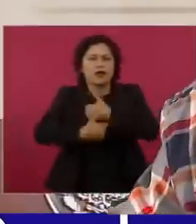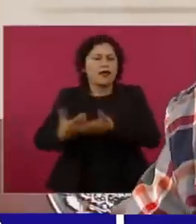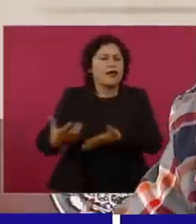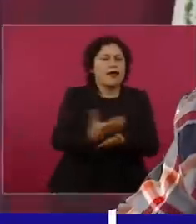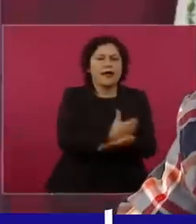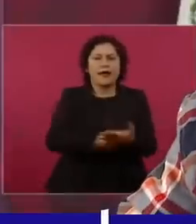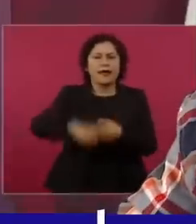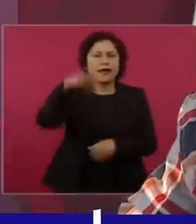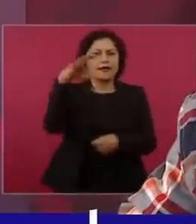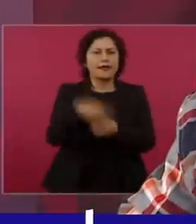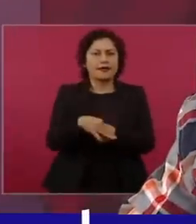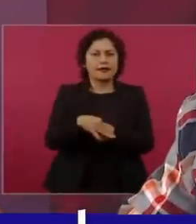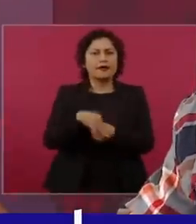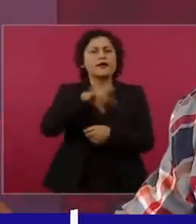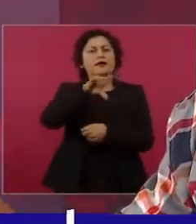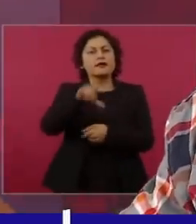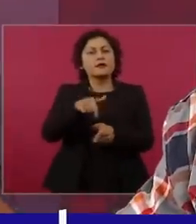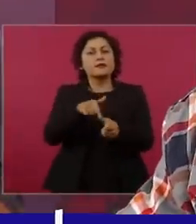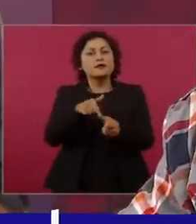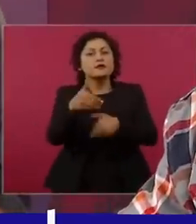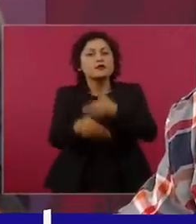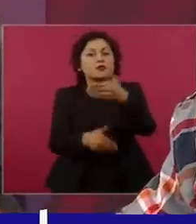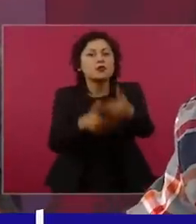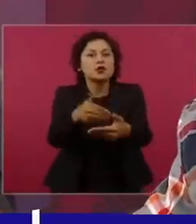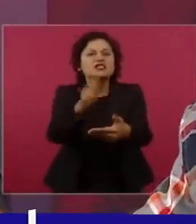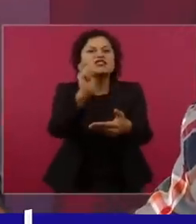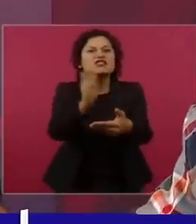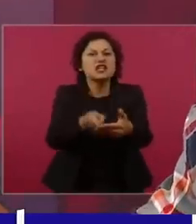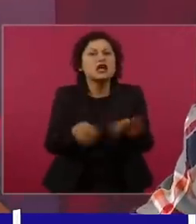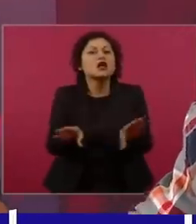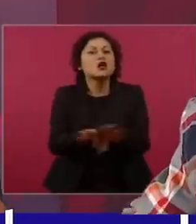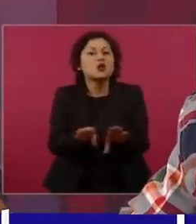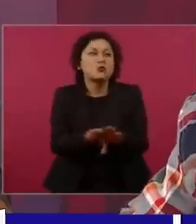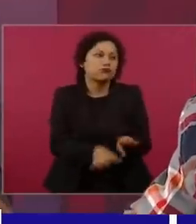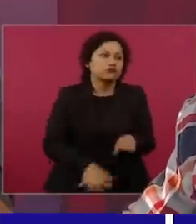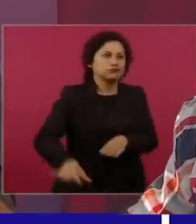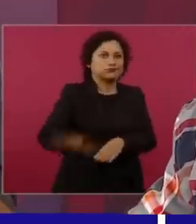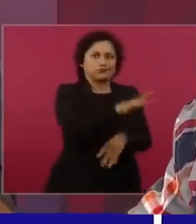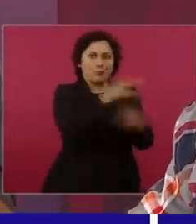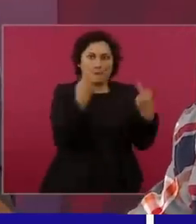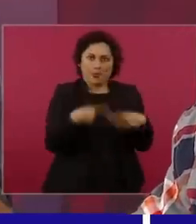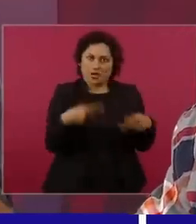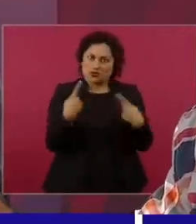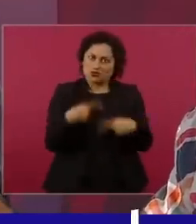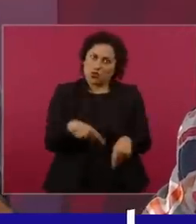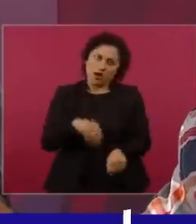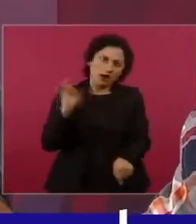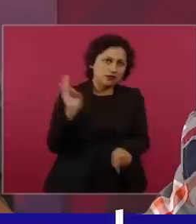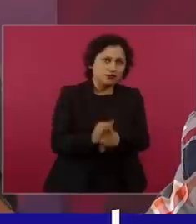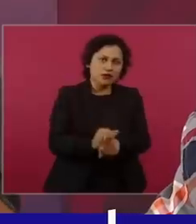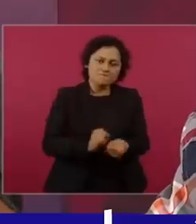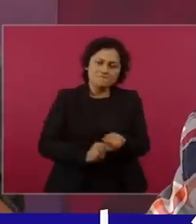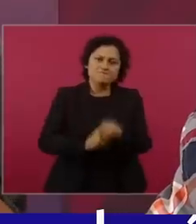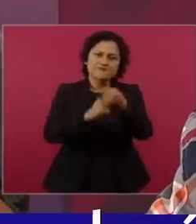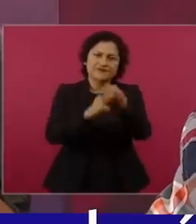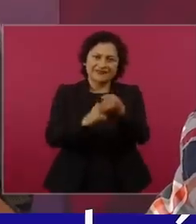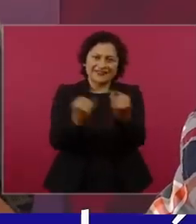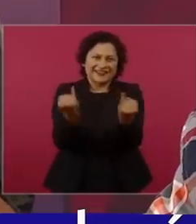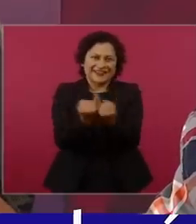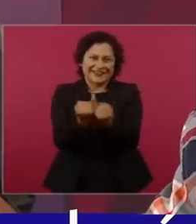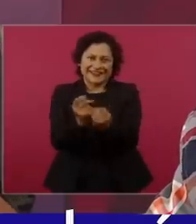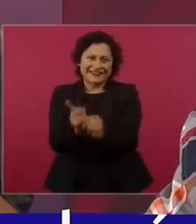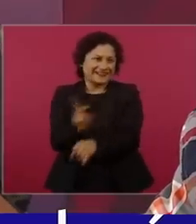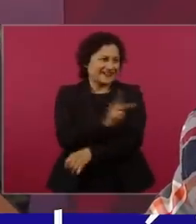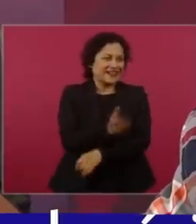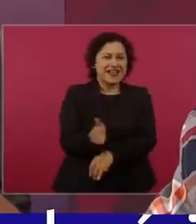La organización del pueblo. El pueblo es el motor del cambio. Lo que decía Juárez, con el pueblo todo, sin el